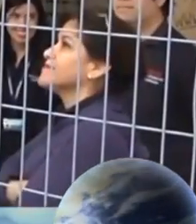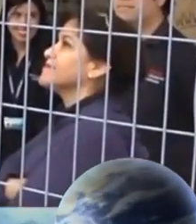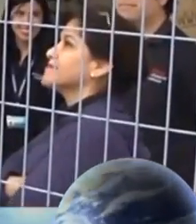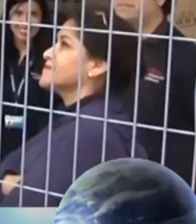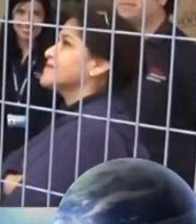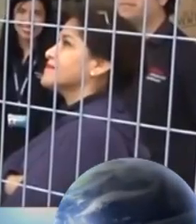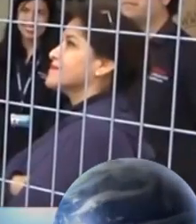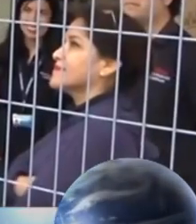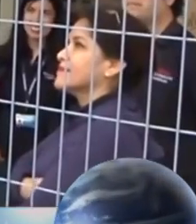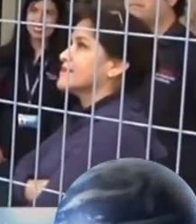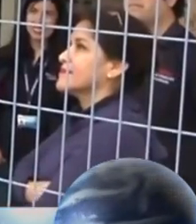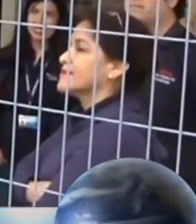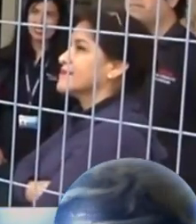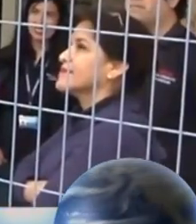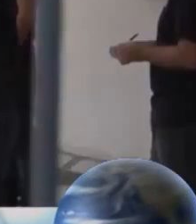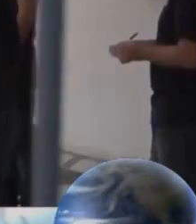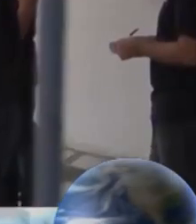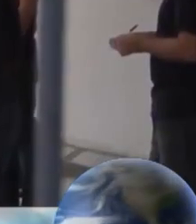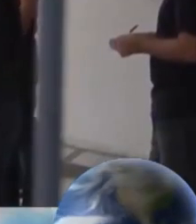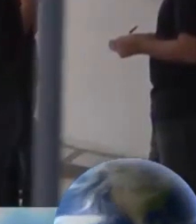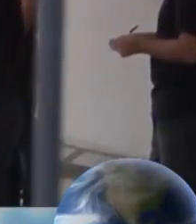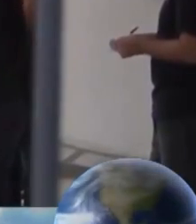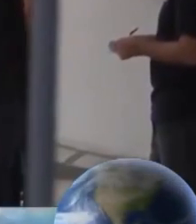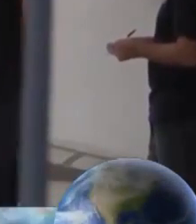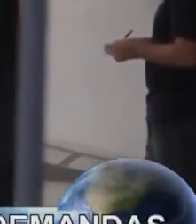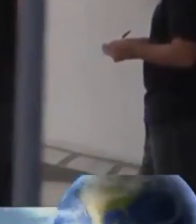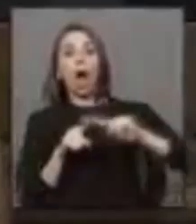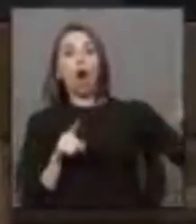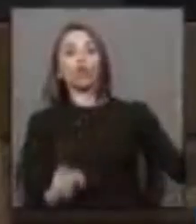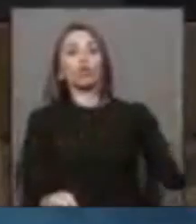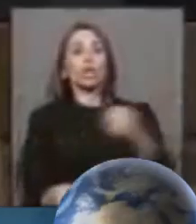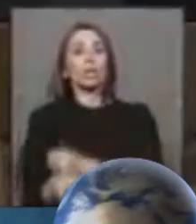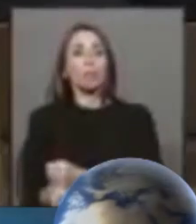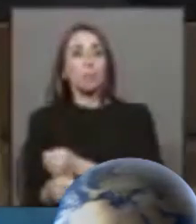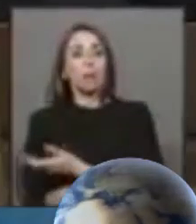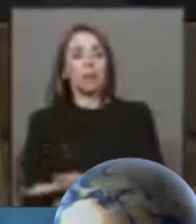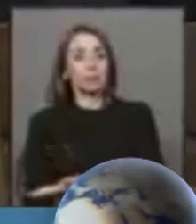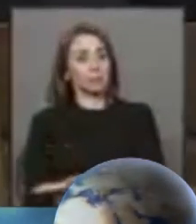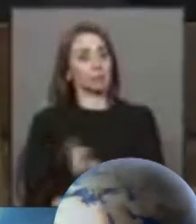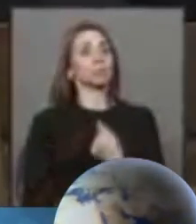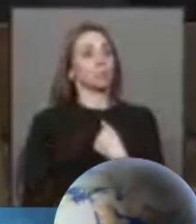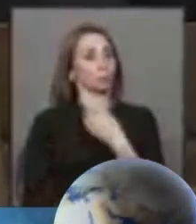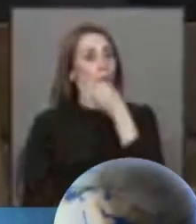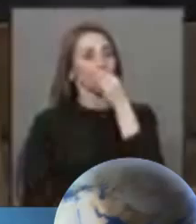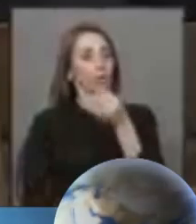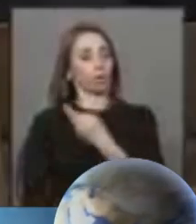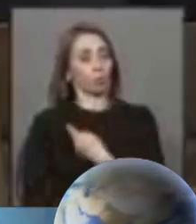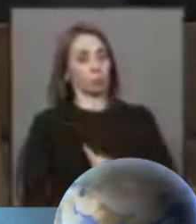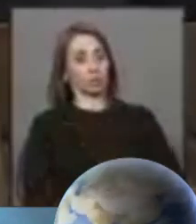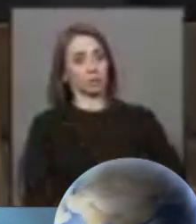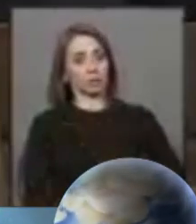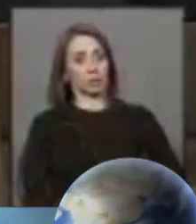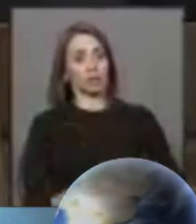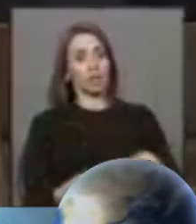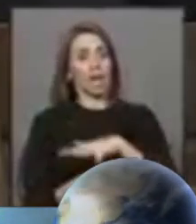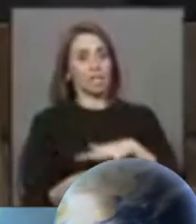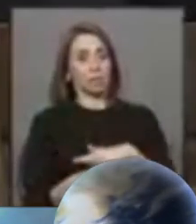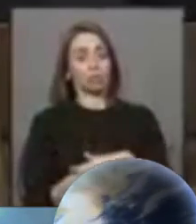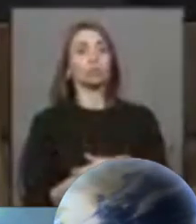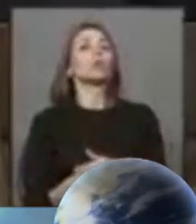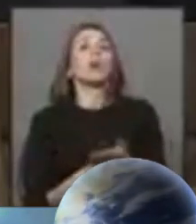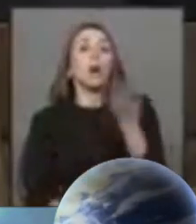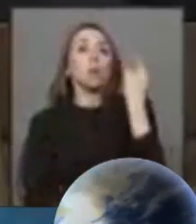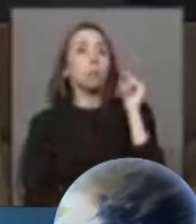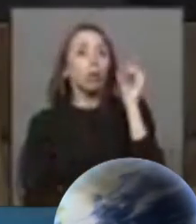los oficiales del registro civil, Torres lo calificó de insólito. Hago expresa mención, presidente, a esta situación, porque hace